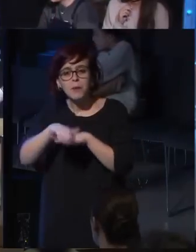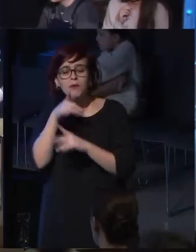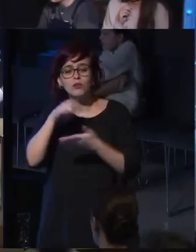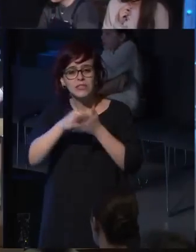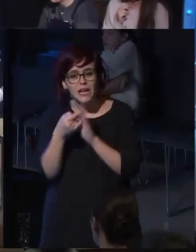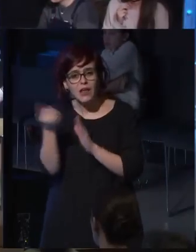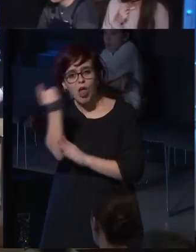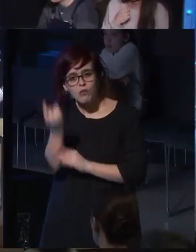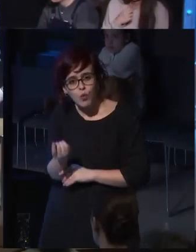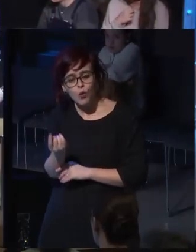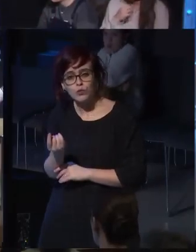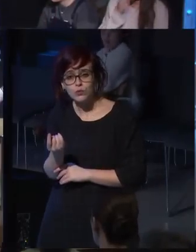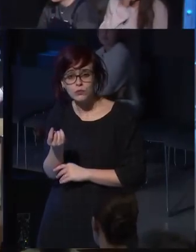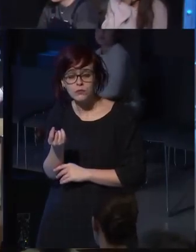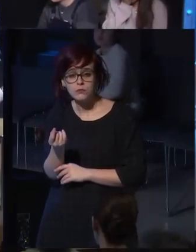dibujos